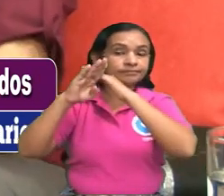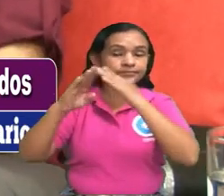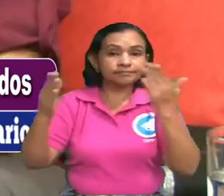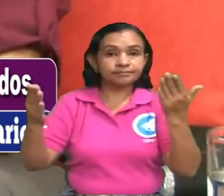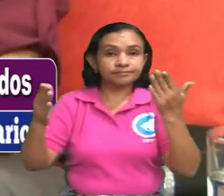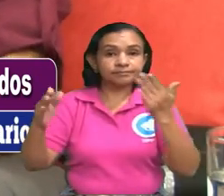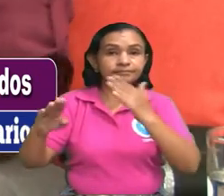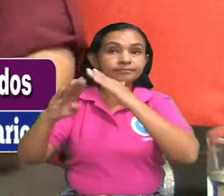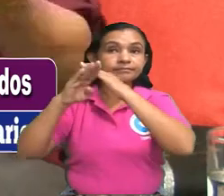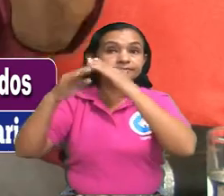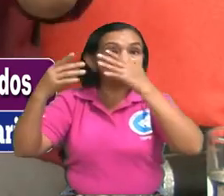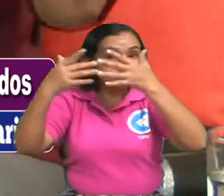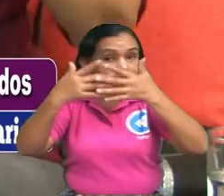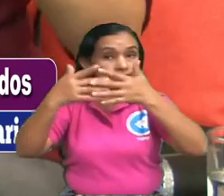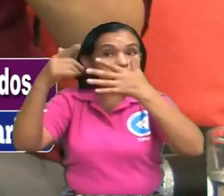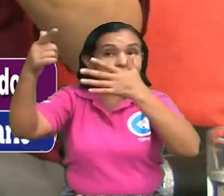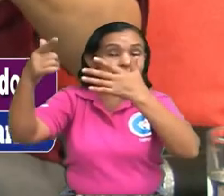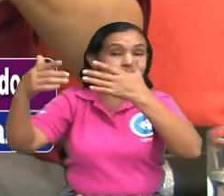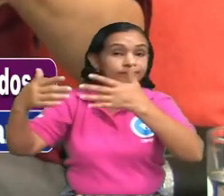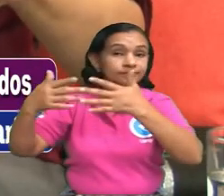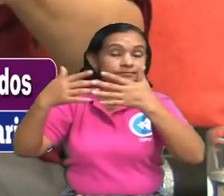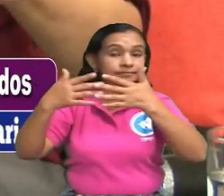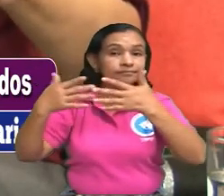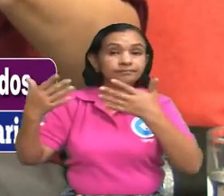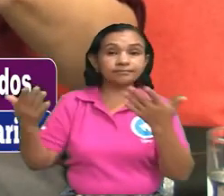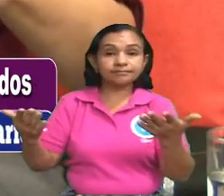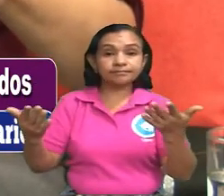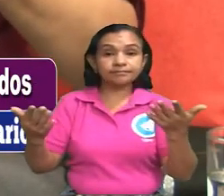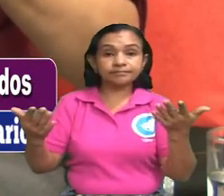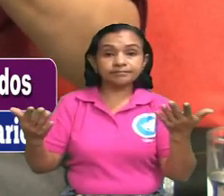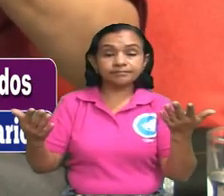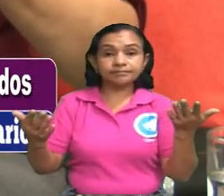agresiones del imperio y agresiones de